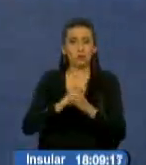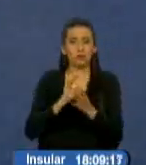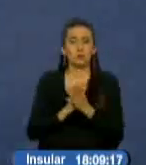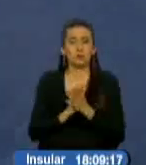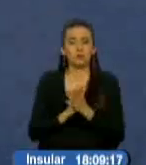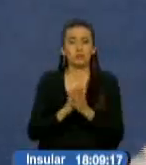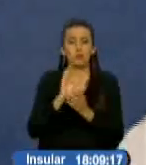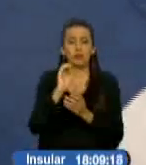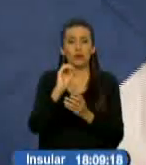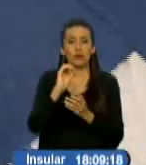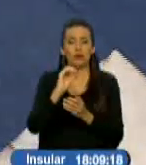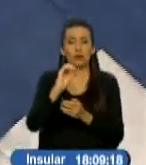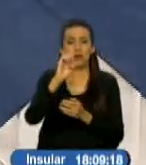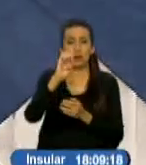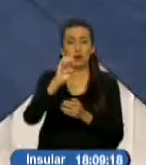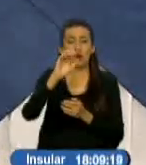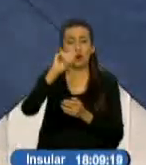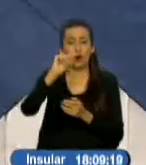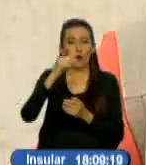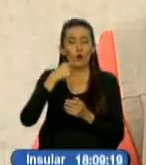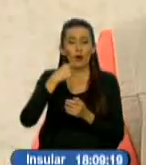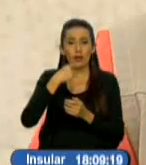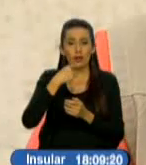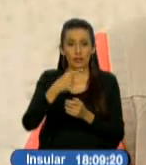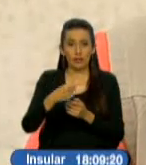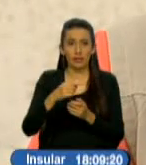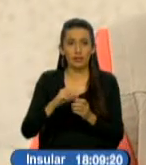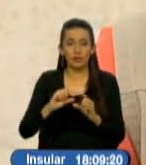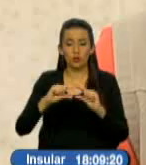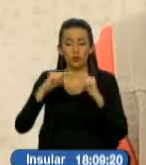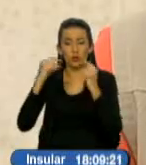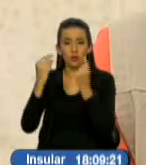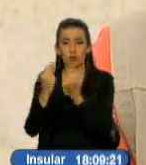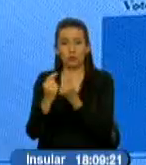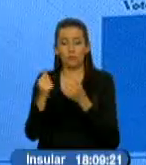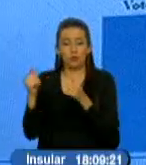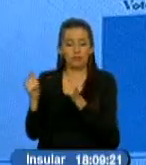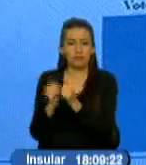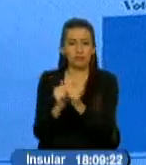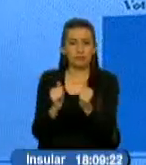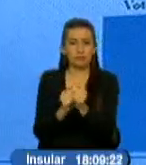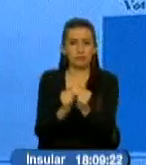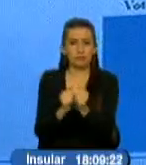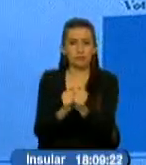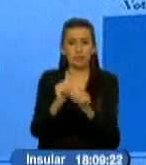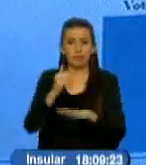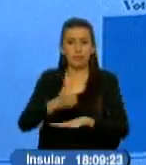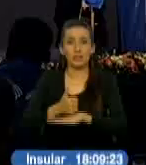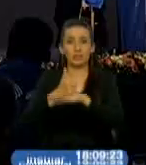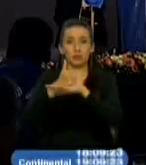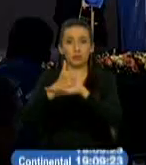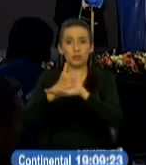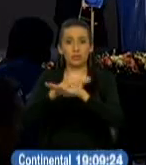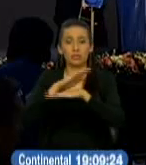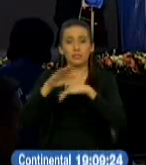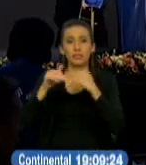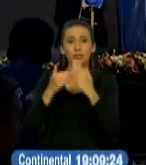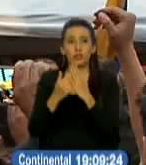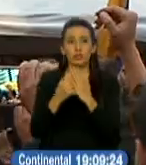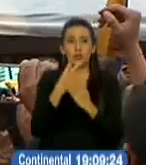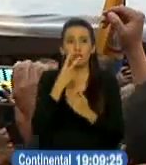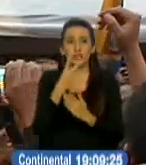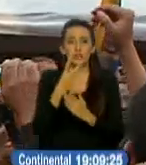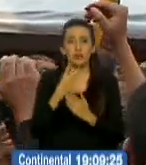de la Organización de Estados Americanos, dijo Almagro, seguirá de cerca el trabajo que hagan las autoridades electorales de Ecuador